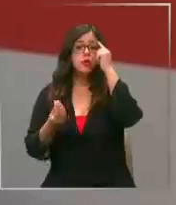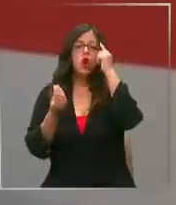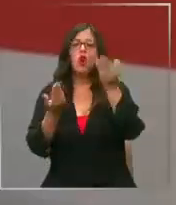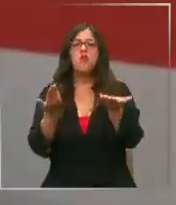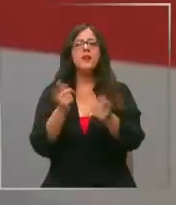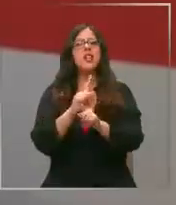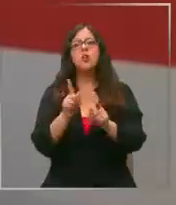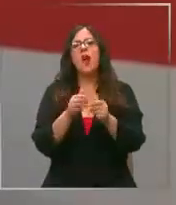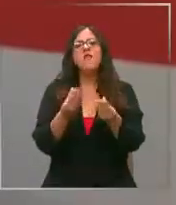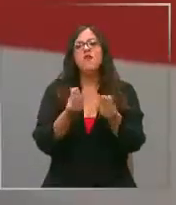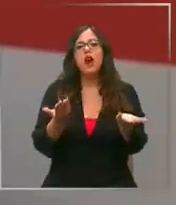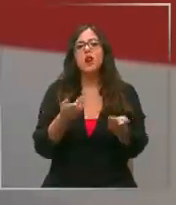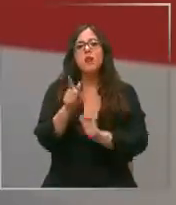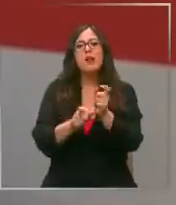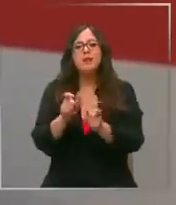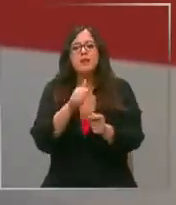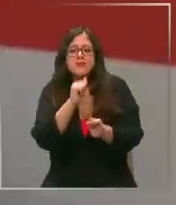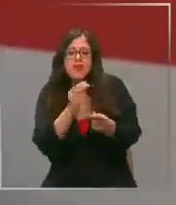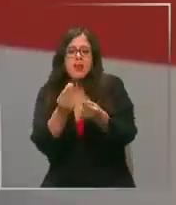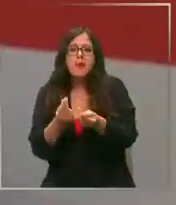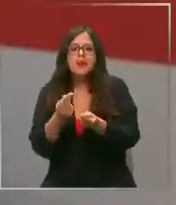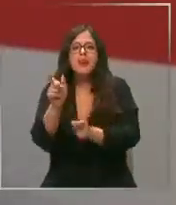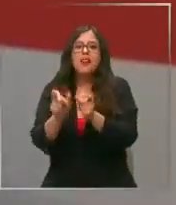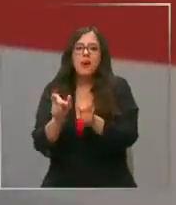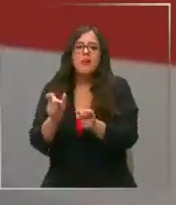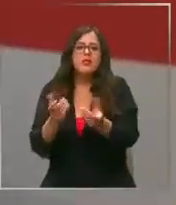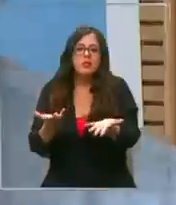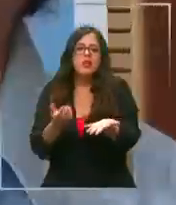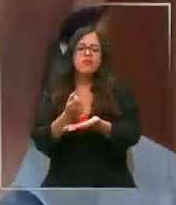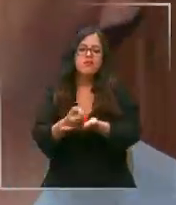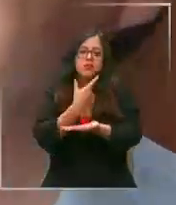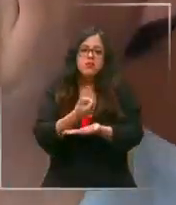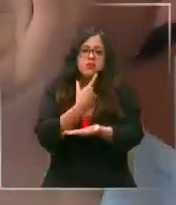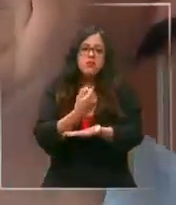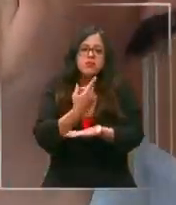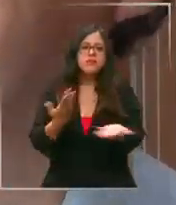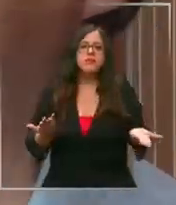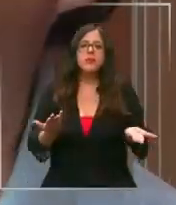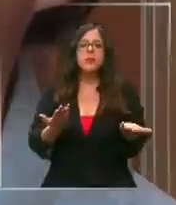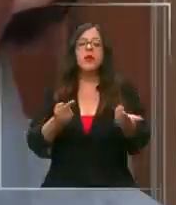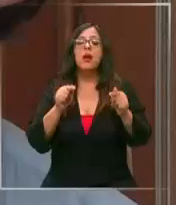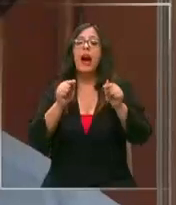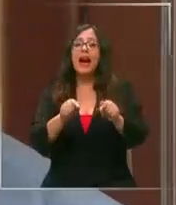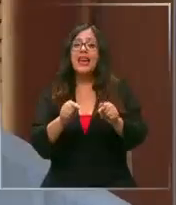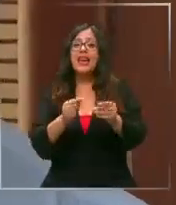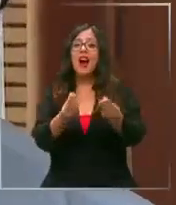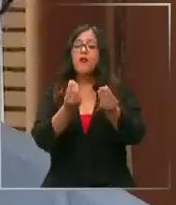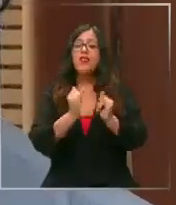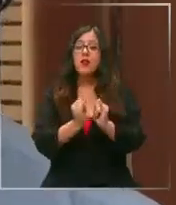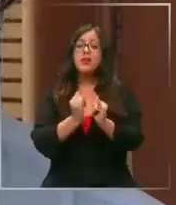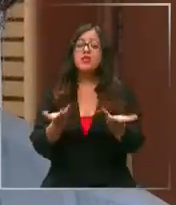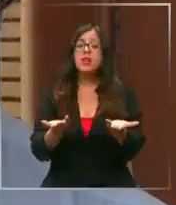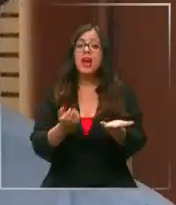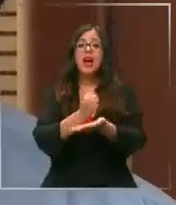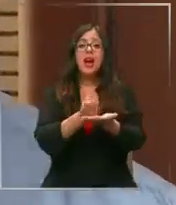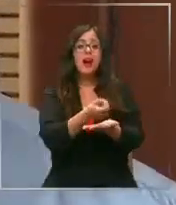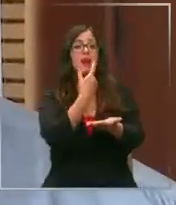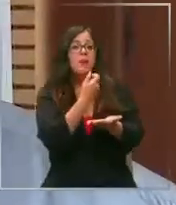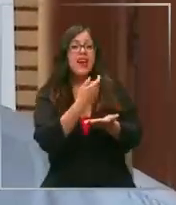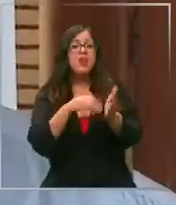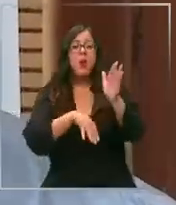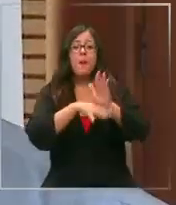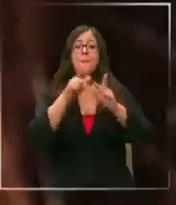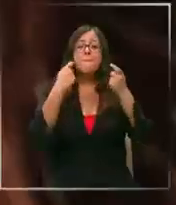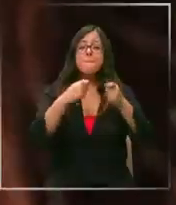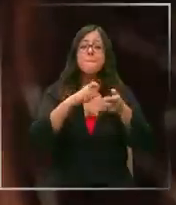los que les escasea el dinero y los que lo tienen que tomar constantemente. Según el análisis, la buena noticia es que al menos los remedios que